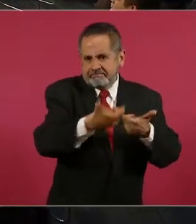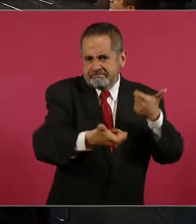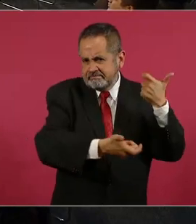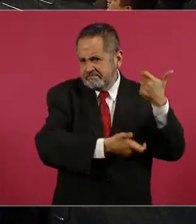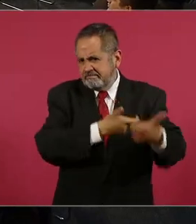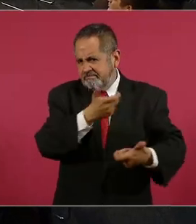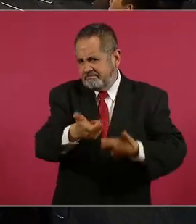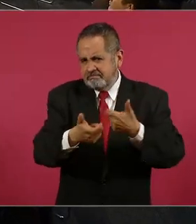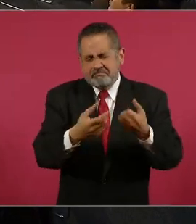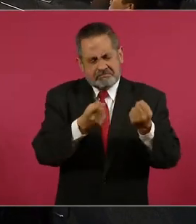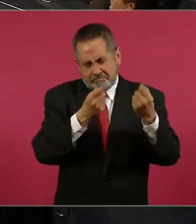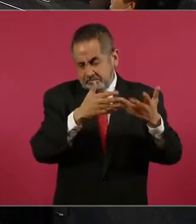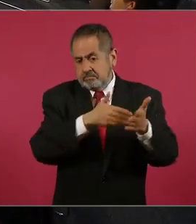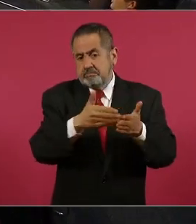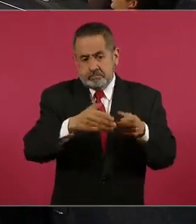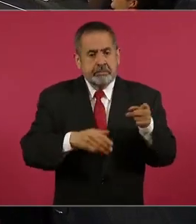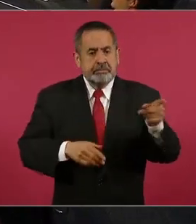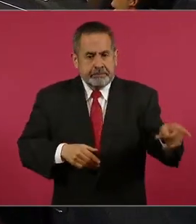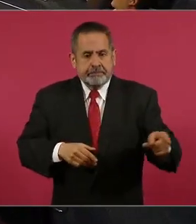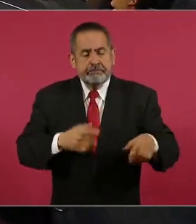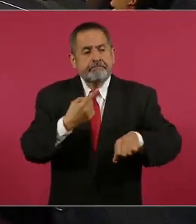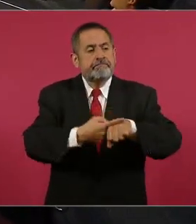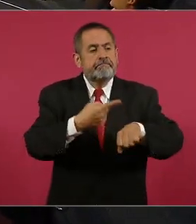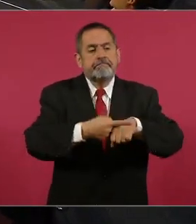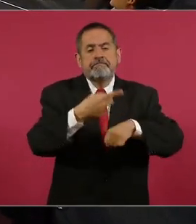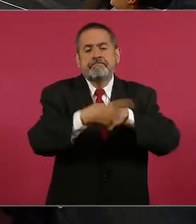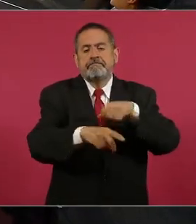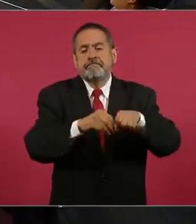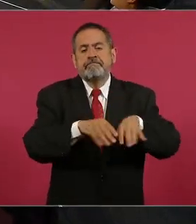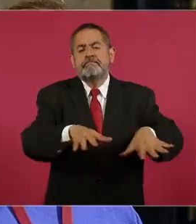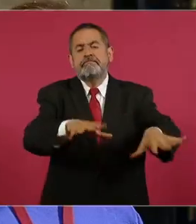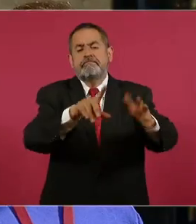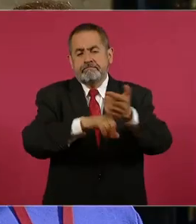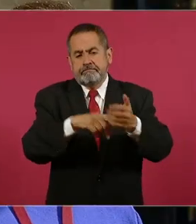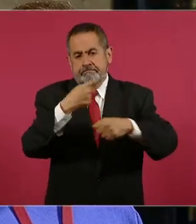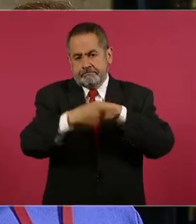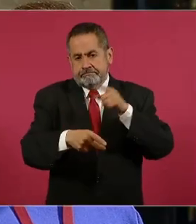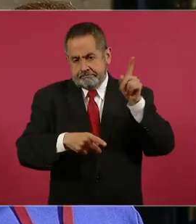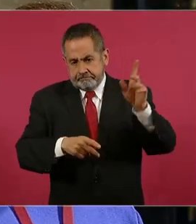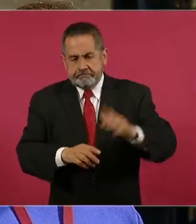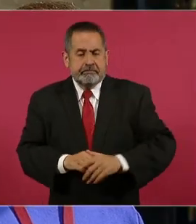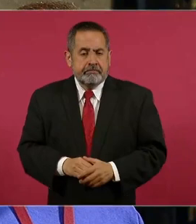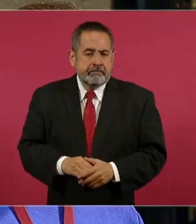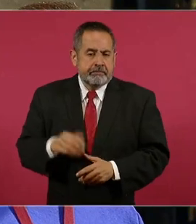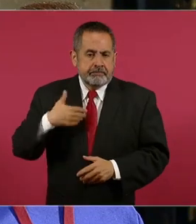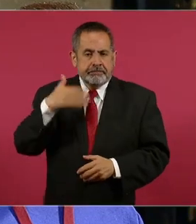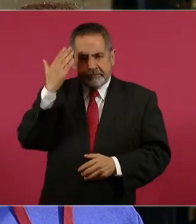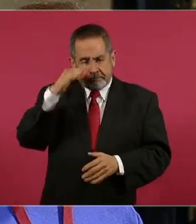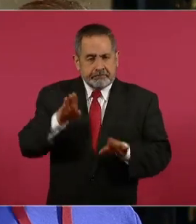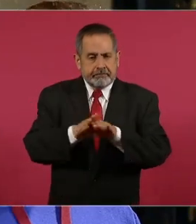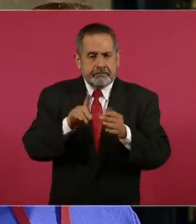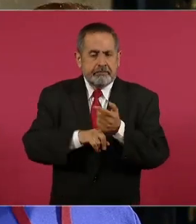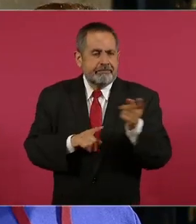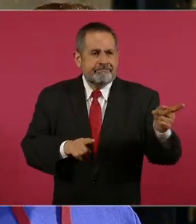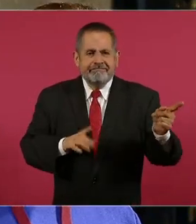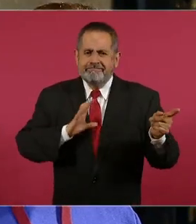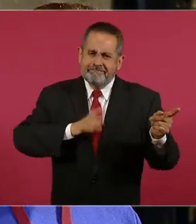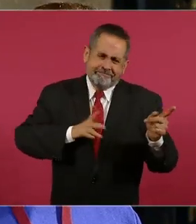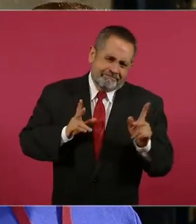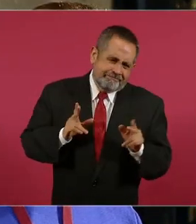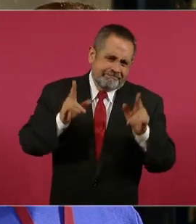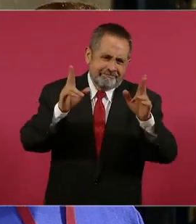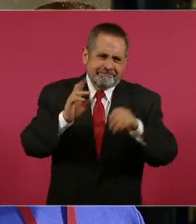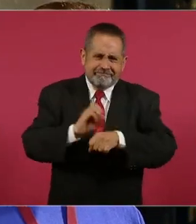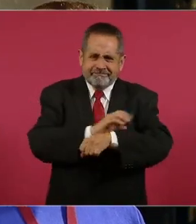por estos pues enfermedades que causan en la población de allá. Se sabe los cánceres que